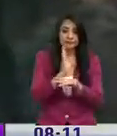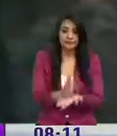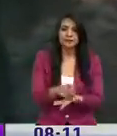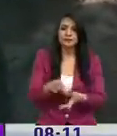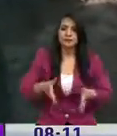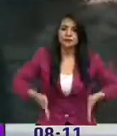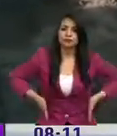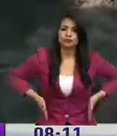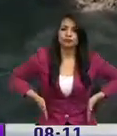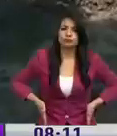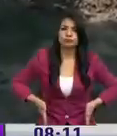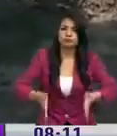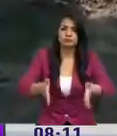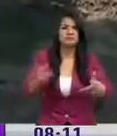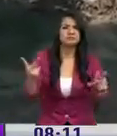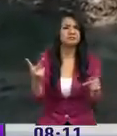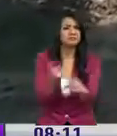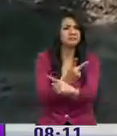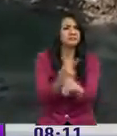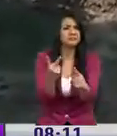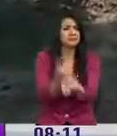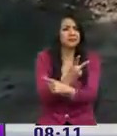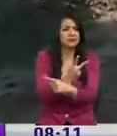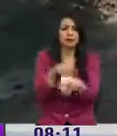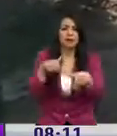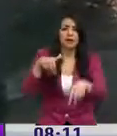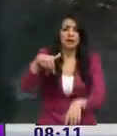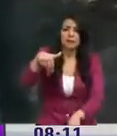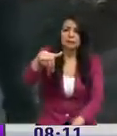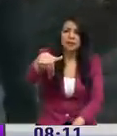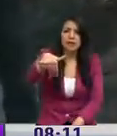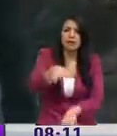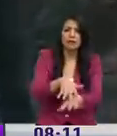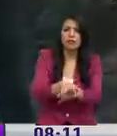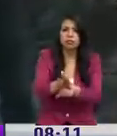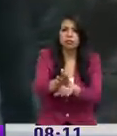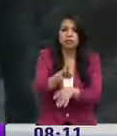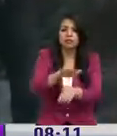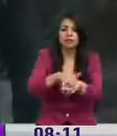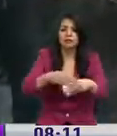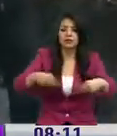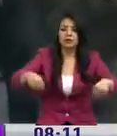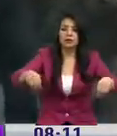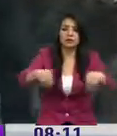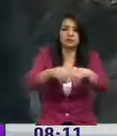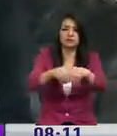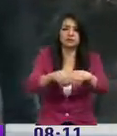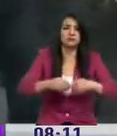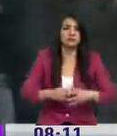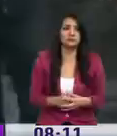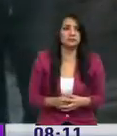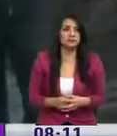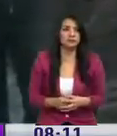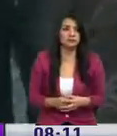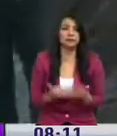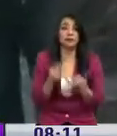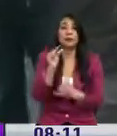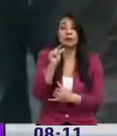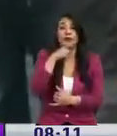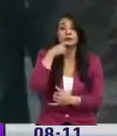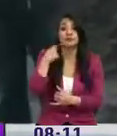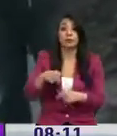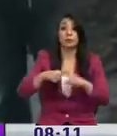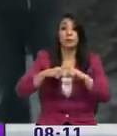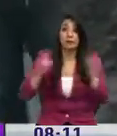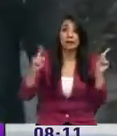peligroso que es caminar por este sector como lo decíamos por el lodo que hay como decíamos pues ahora está un poco seco